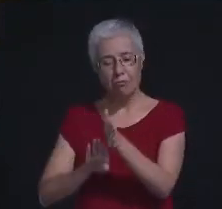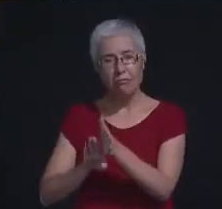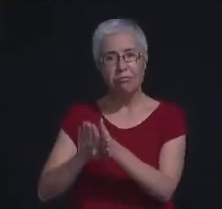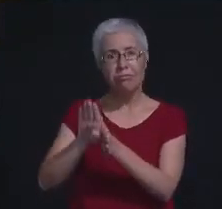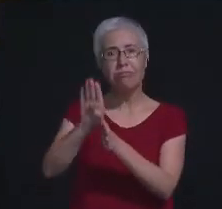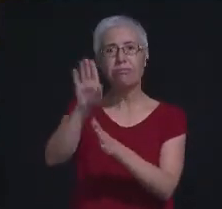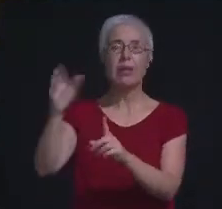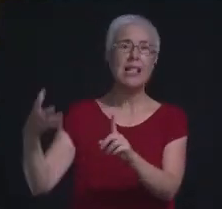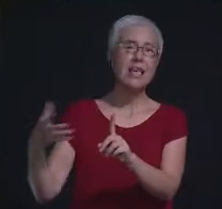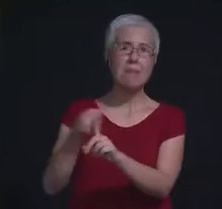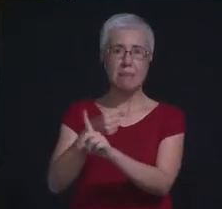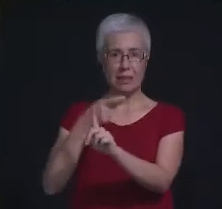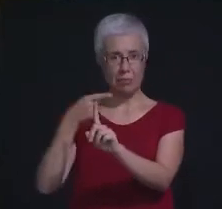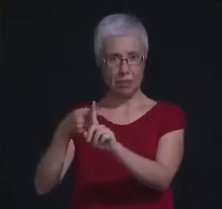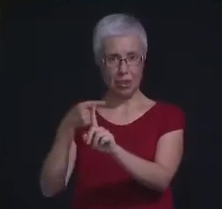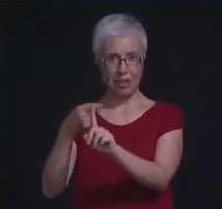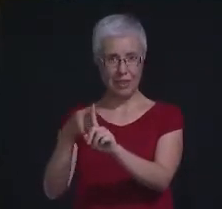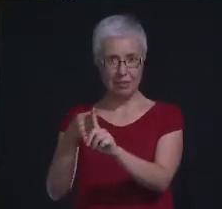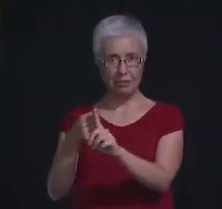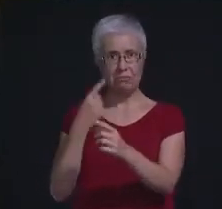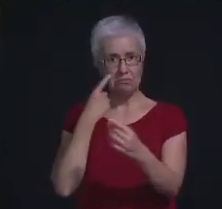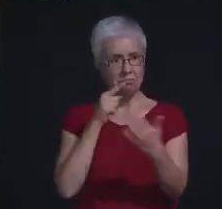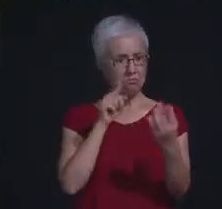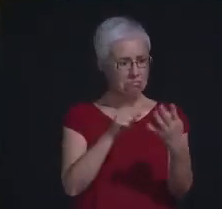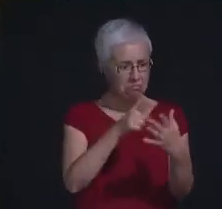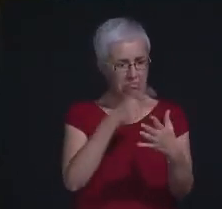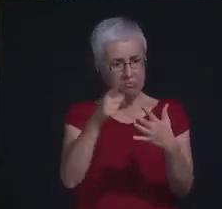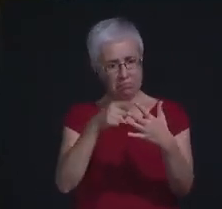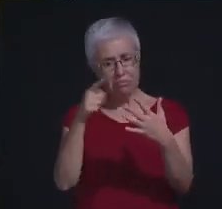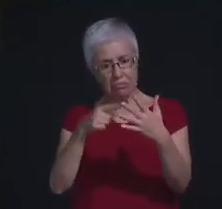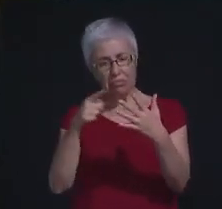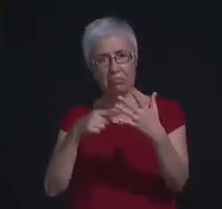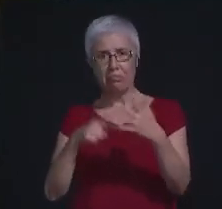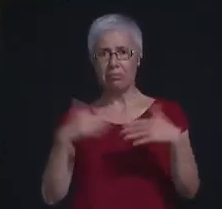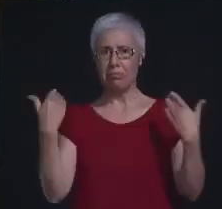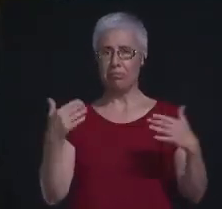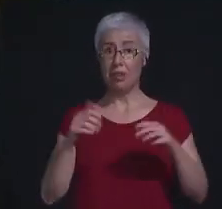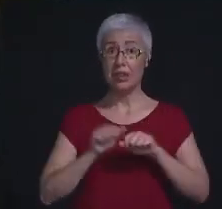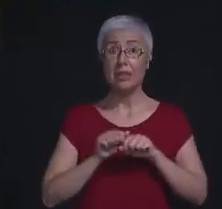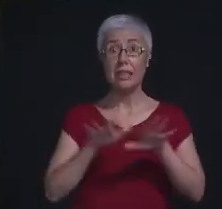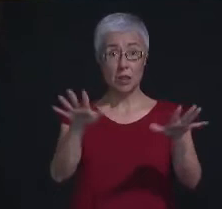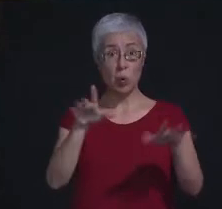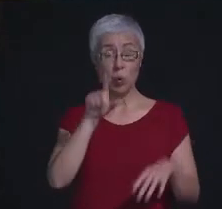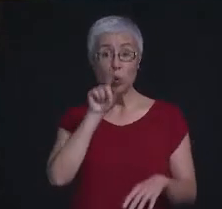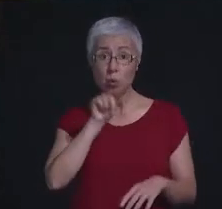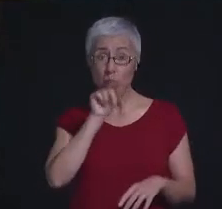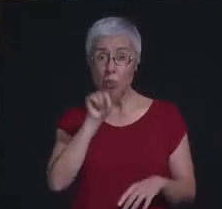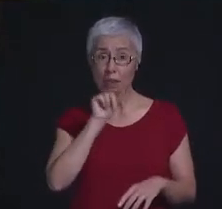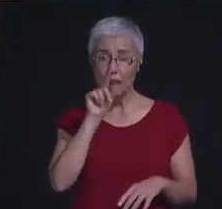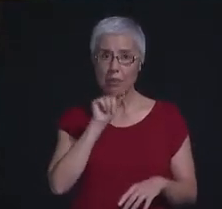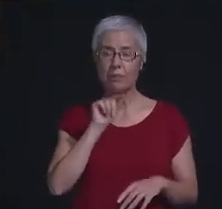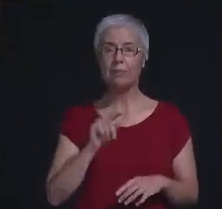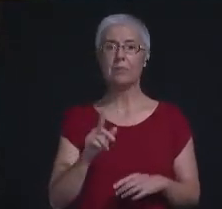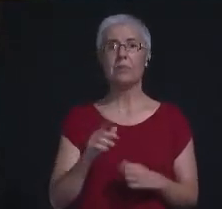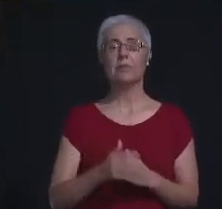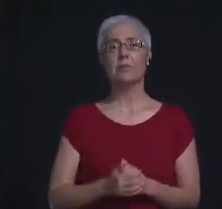transparentes. Todos esos son las reflexiones que habéis ido compartiendo durante estos días en las redes sociales, pero también me